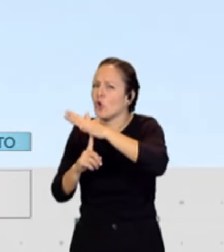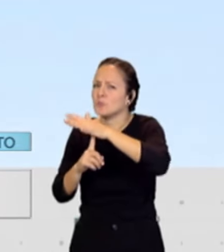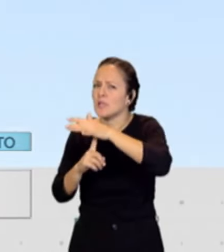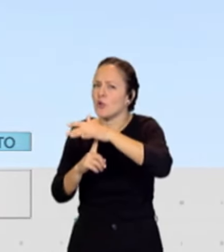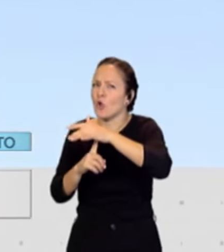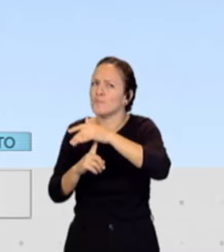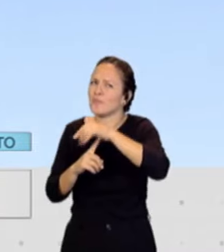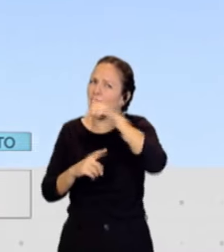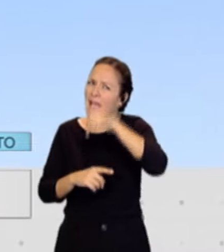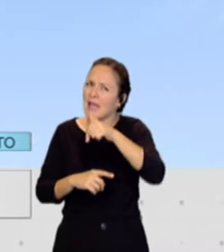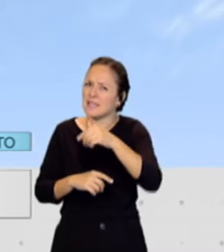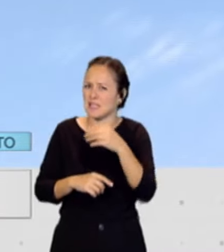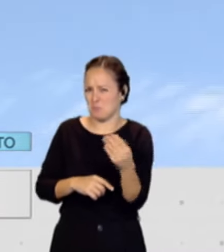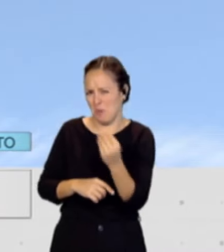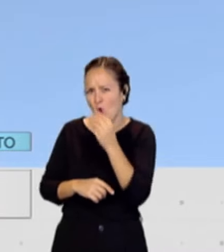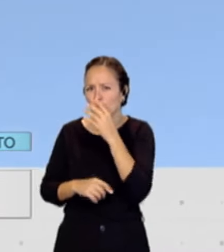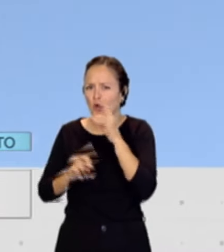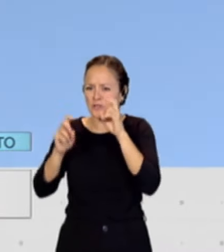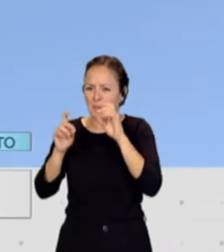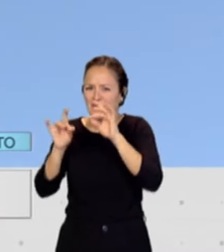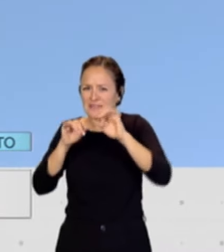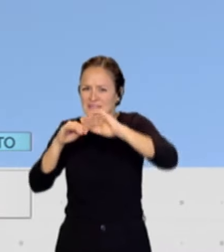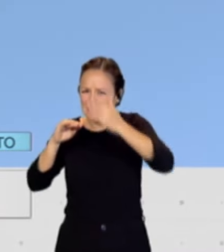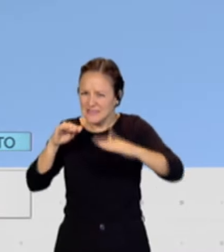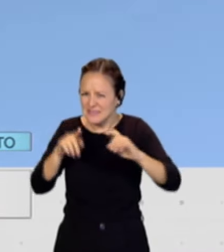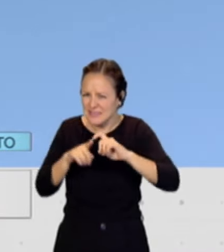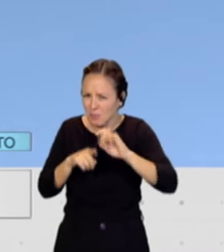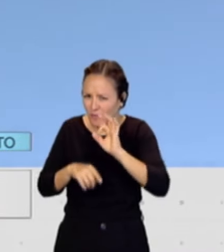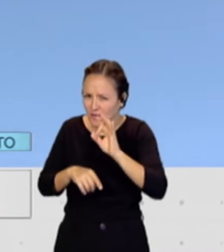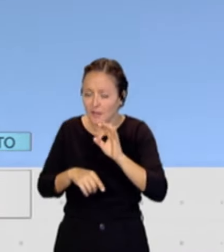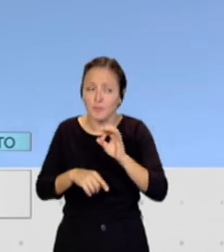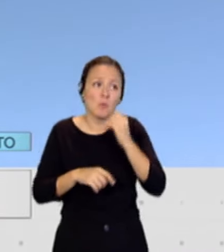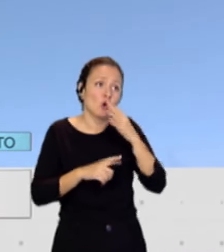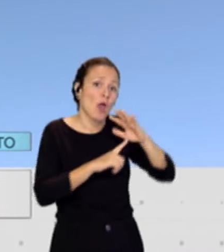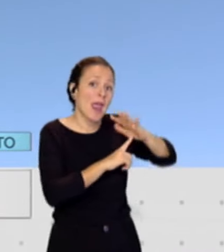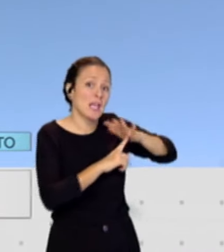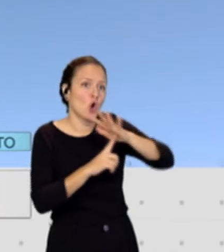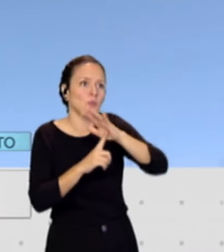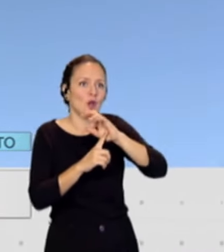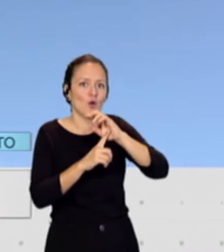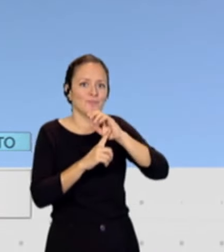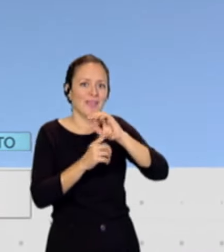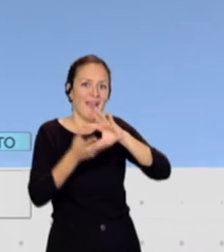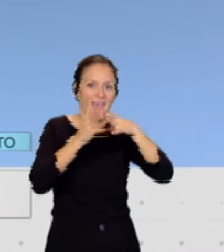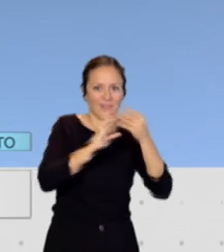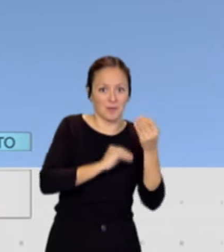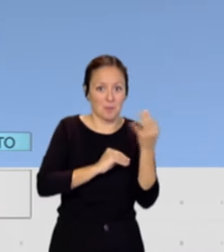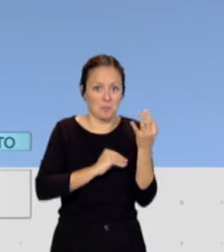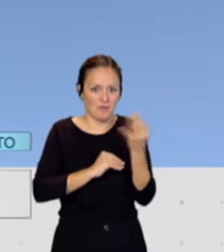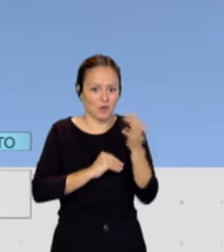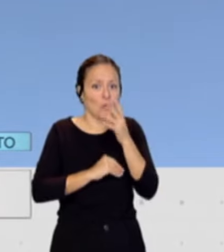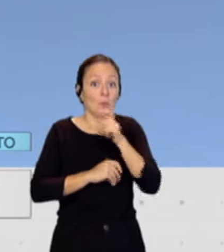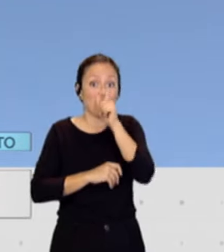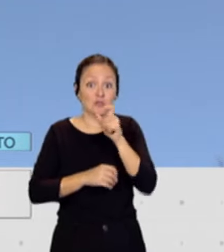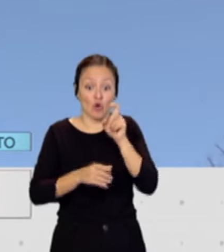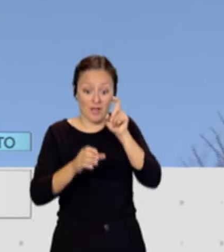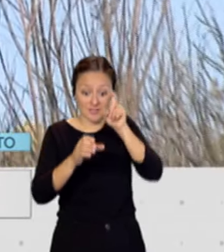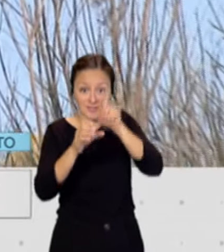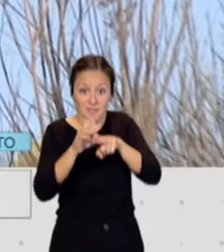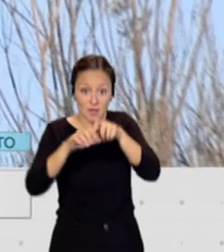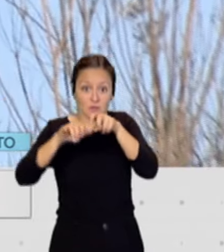la orografía es más necesario no en nuestra comunidad canaria bueno el helicóptero da la versatilidad de que puede transportar brigada lo primero con lo cual